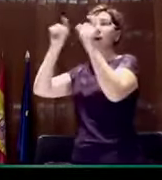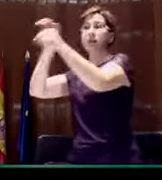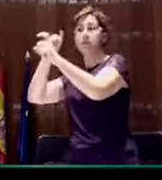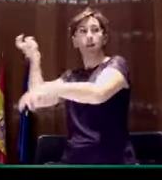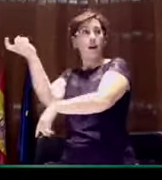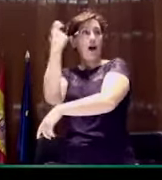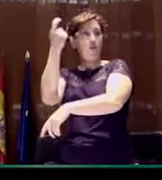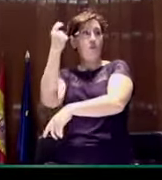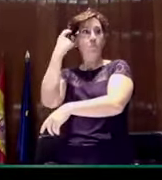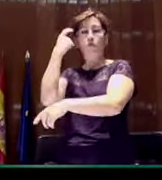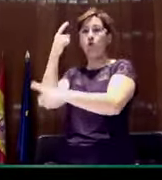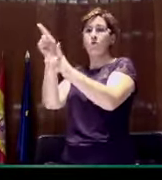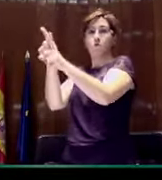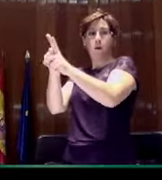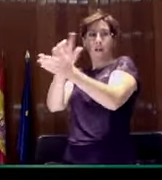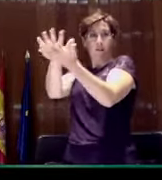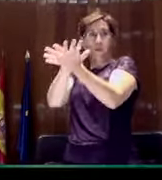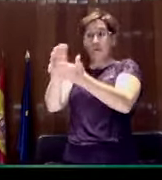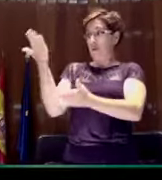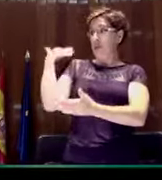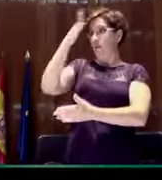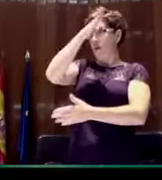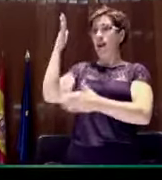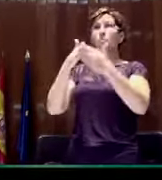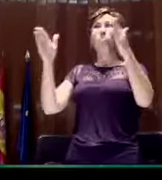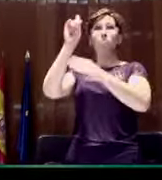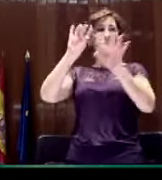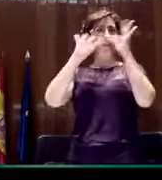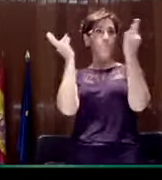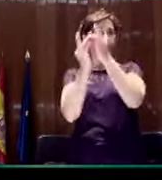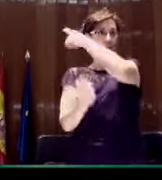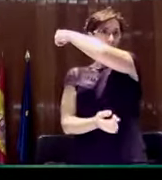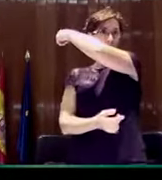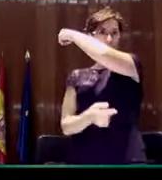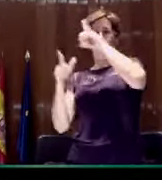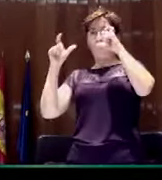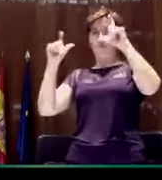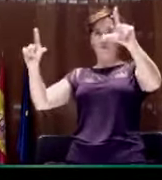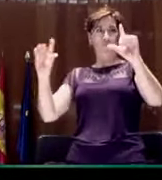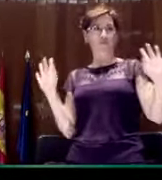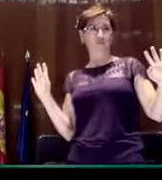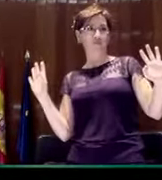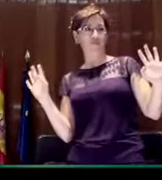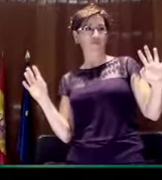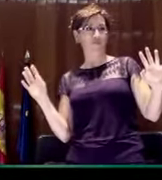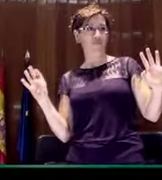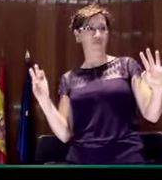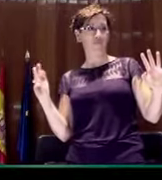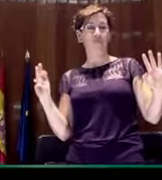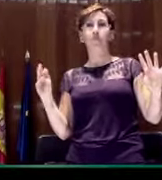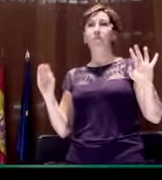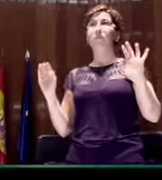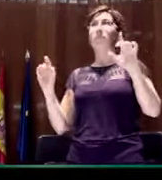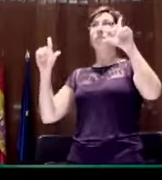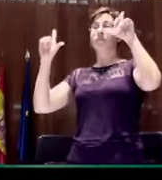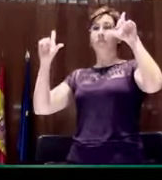de la lengua de signos y demás. Y este verano hubo ya un primer seminario, ahí tienen la foto, la que está a su